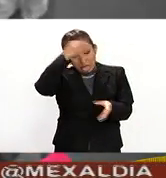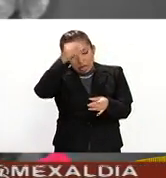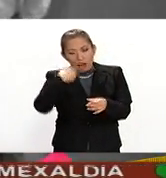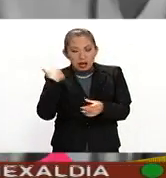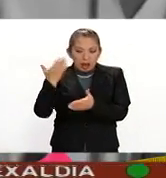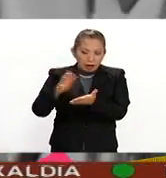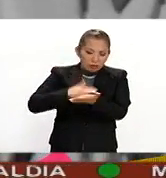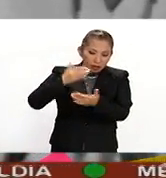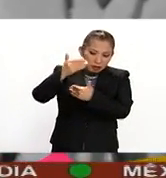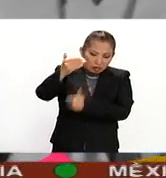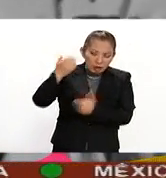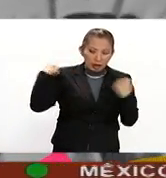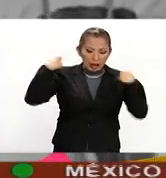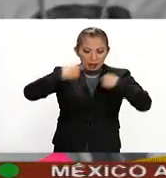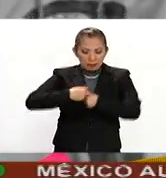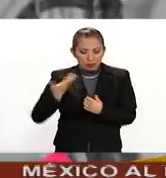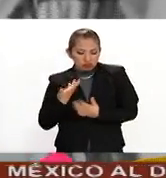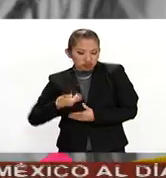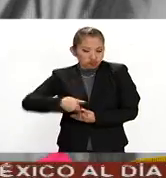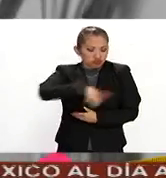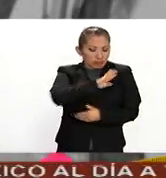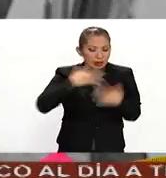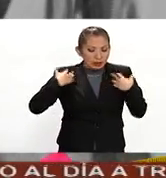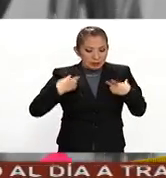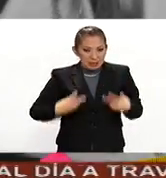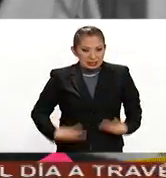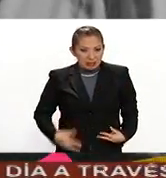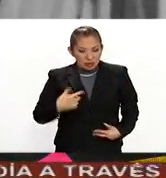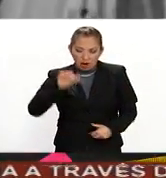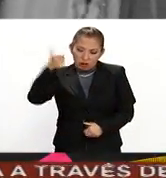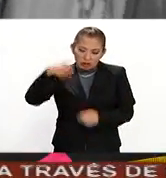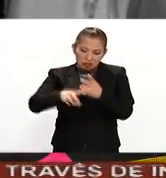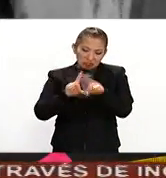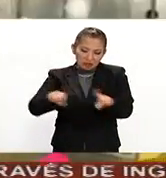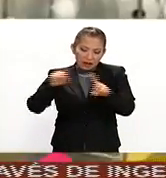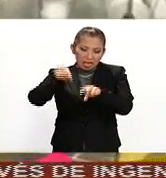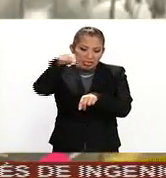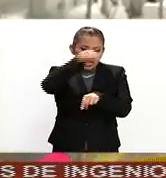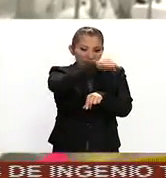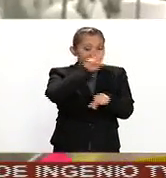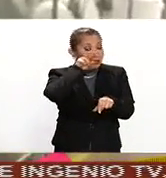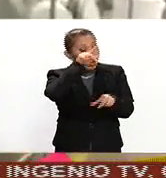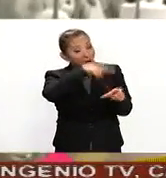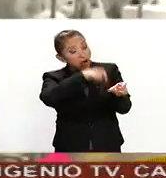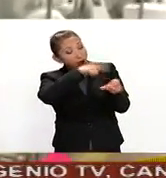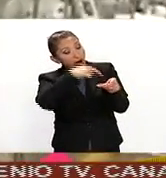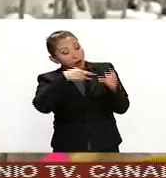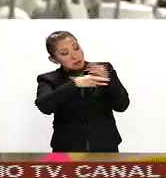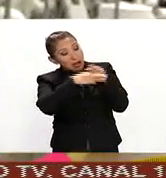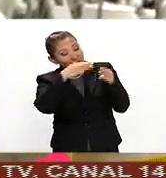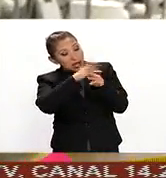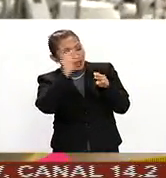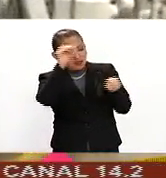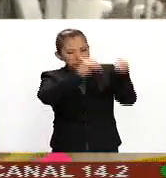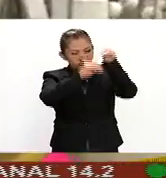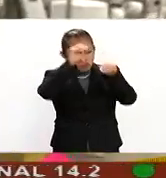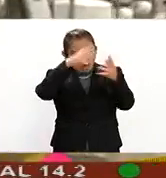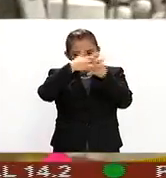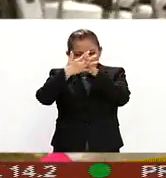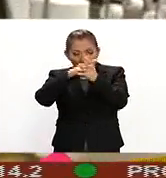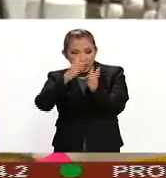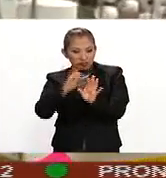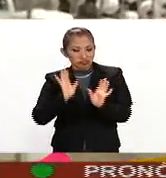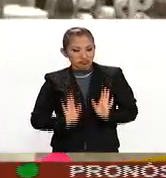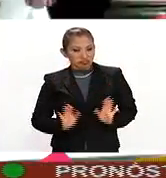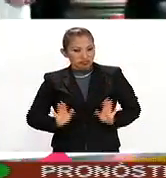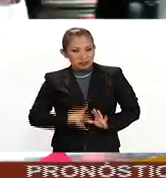proponiendo piezas como capas, chales y vestidos, entre otras prendas que destacaron por sus coloridos materiales y sus combinaciones muy al